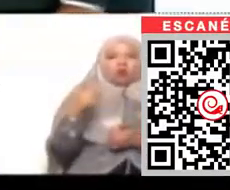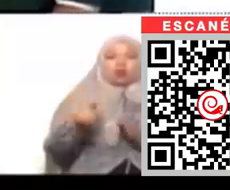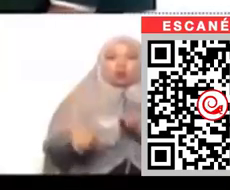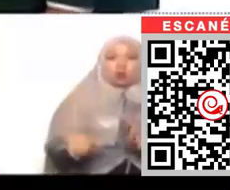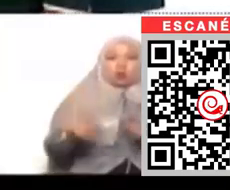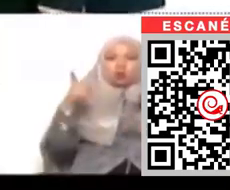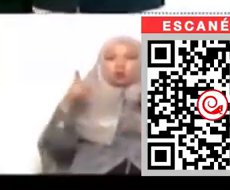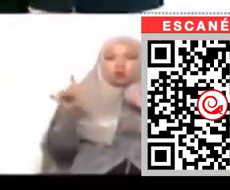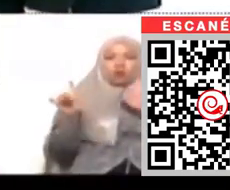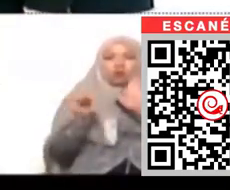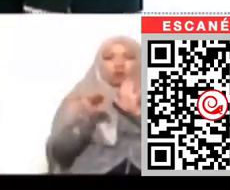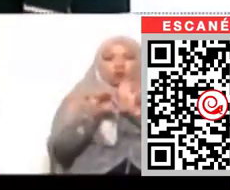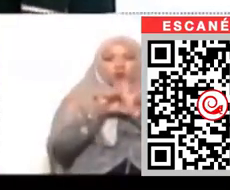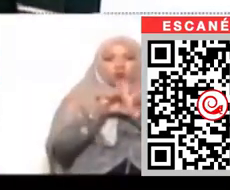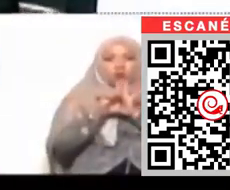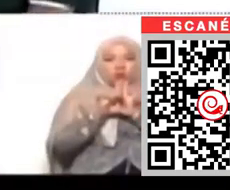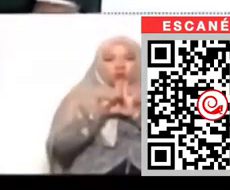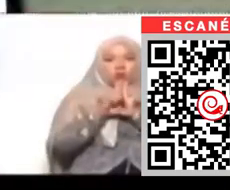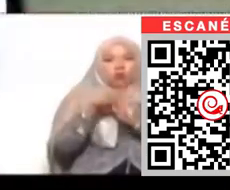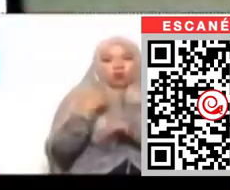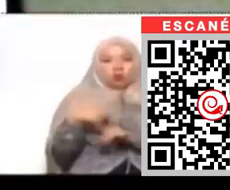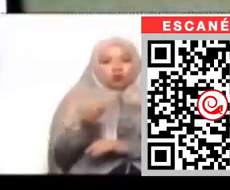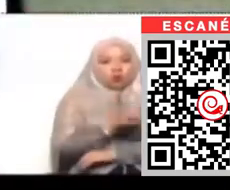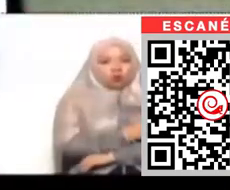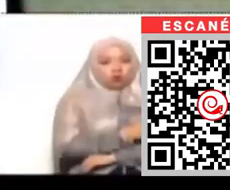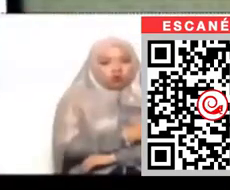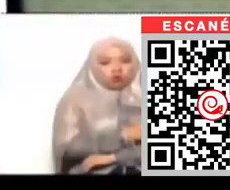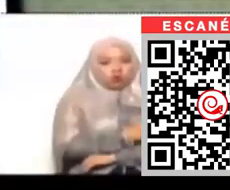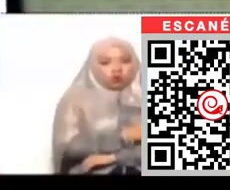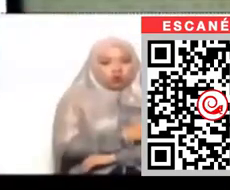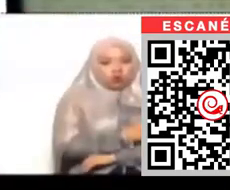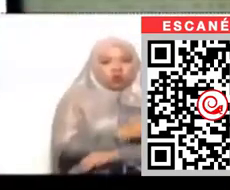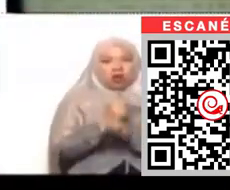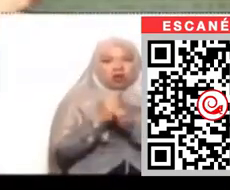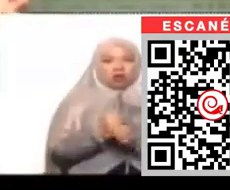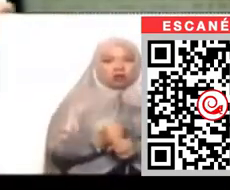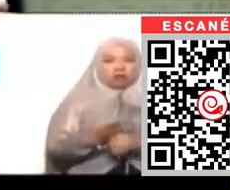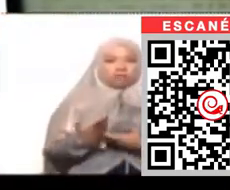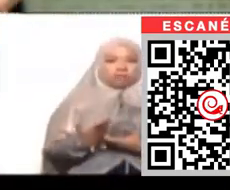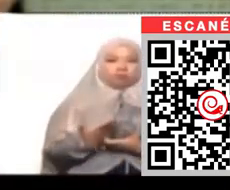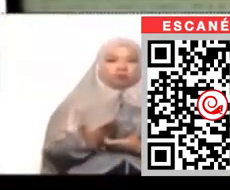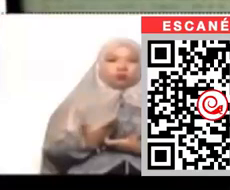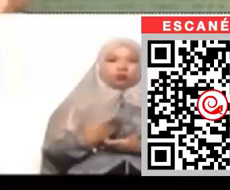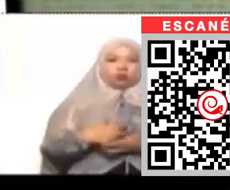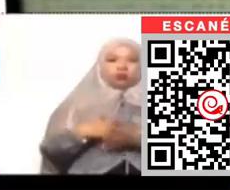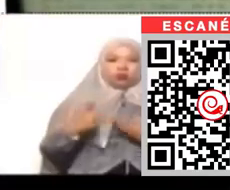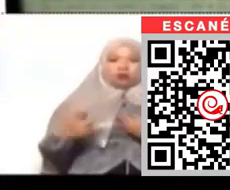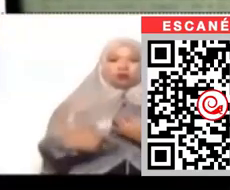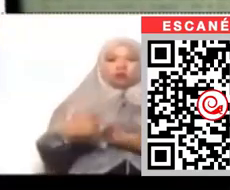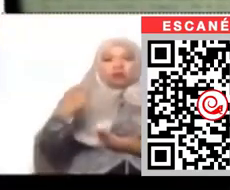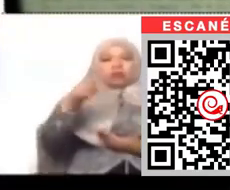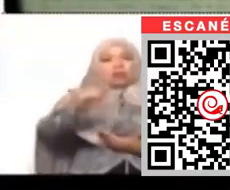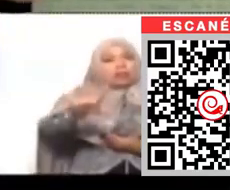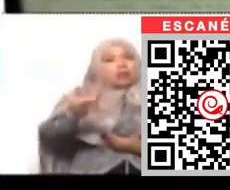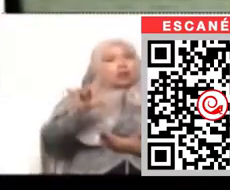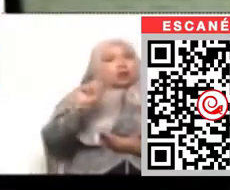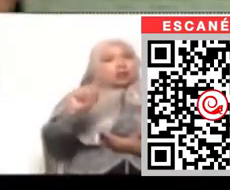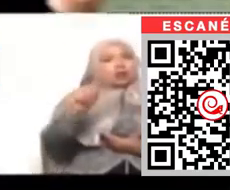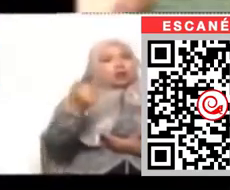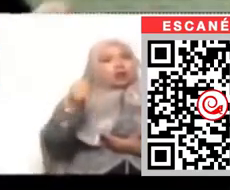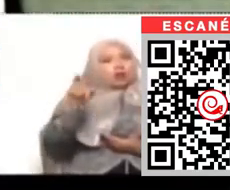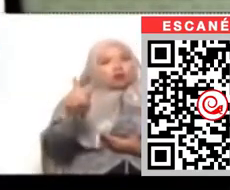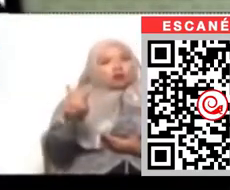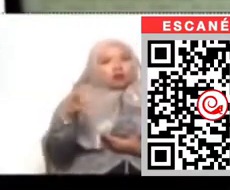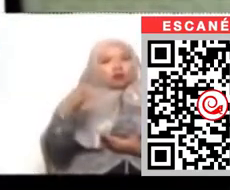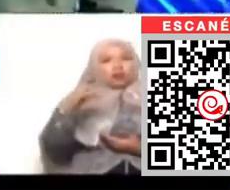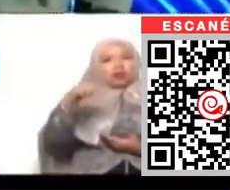así se demostró, de la otra parte de la oposición. ¿Por qué esperar, como decía yo en ese programa, faltan 5 para las 12, el CNE